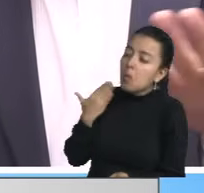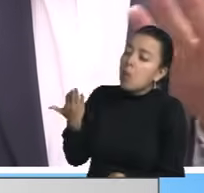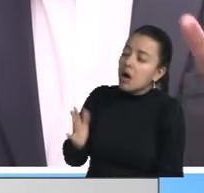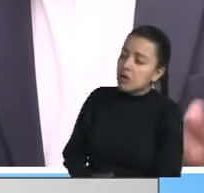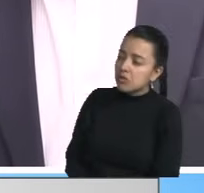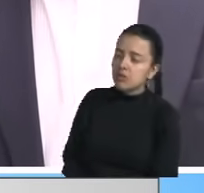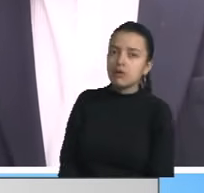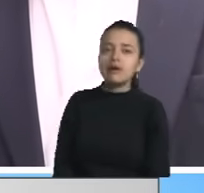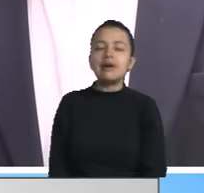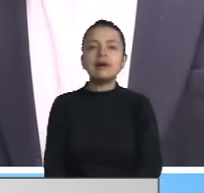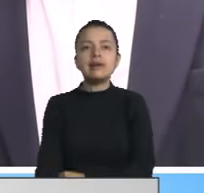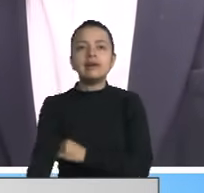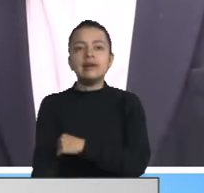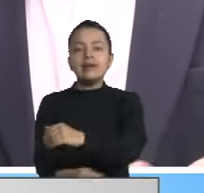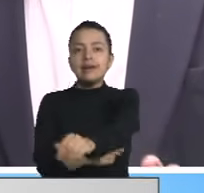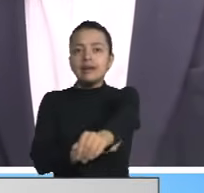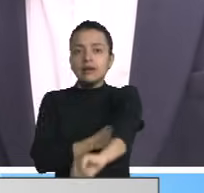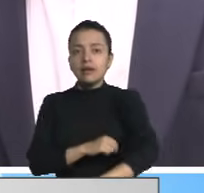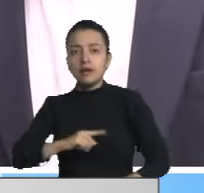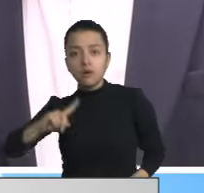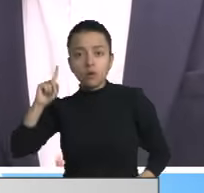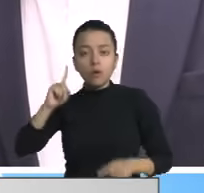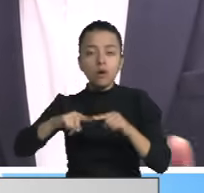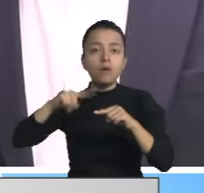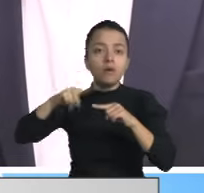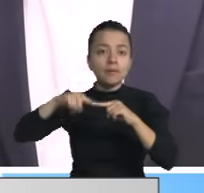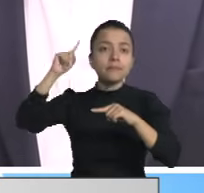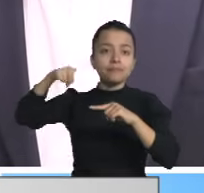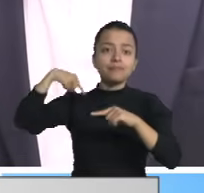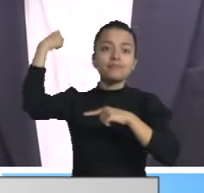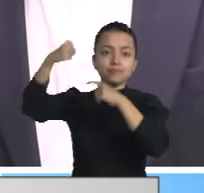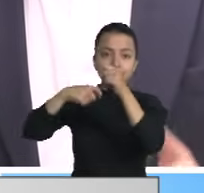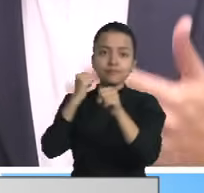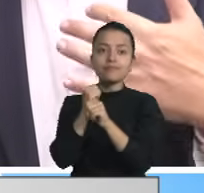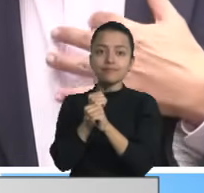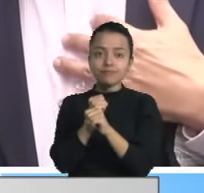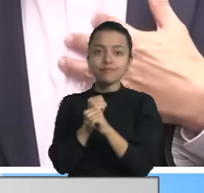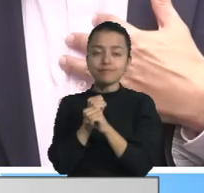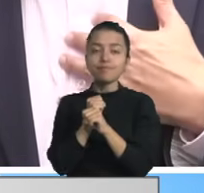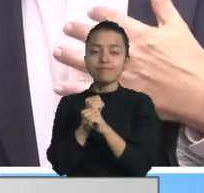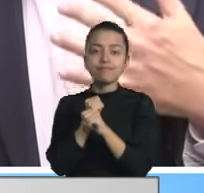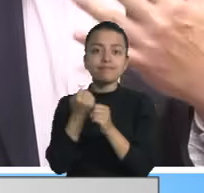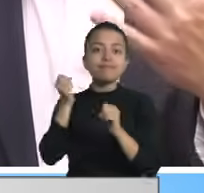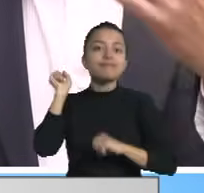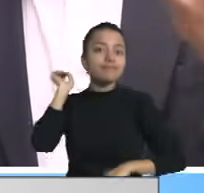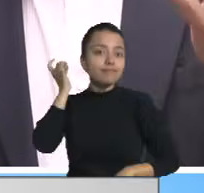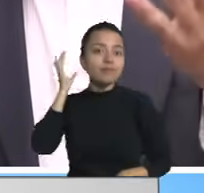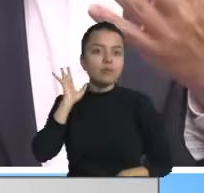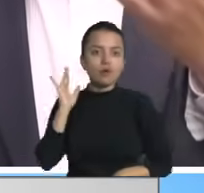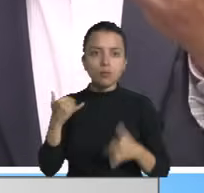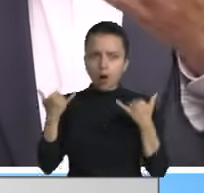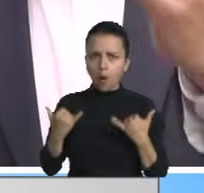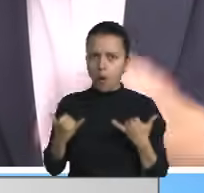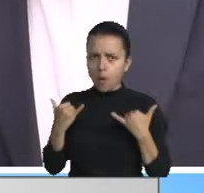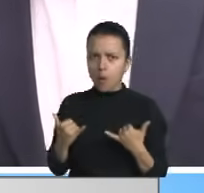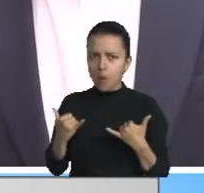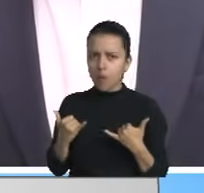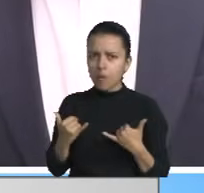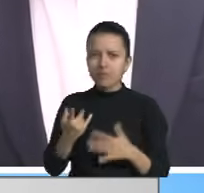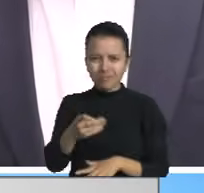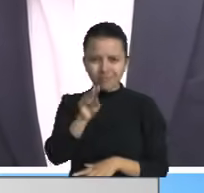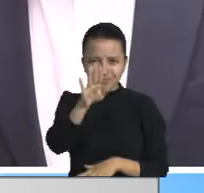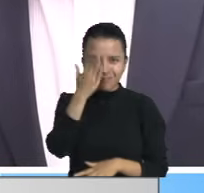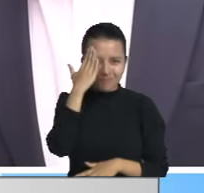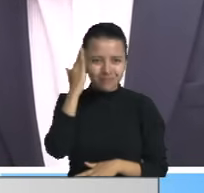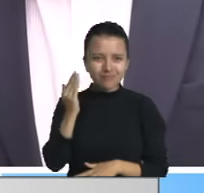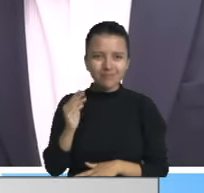es que las ciudades puedan crecer, el próximo año ya hay serios problemas con el suministro, pero hoy en día, si llega a haber un fallo como el intento que hubo de bloqueo